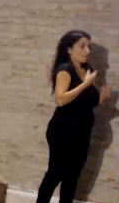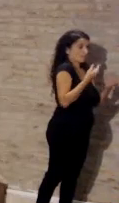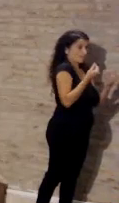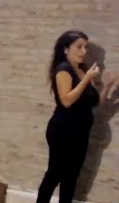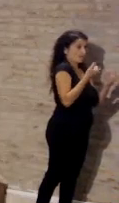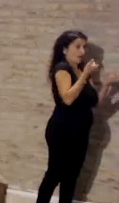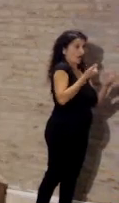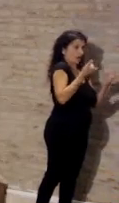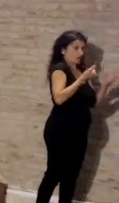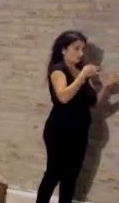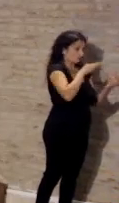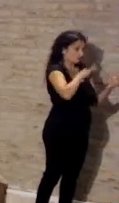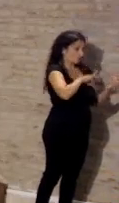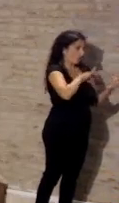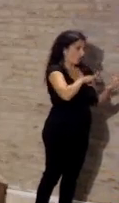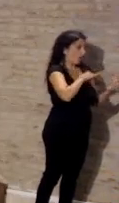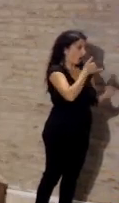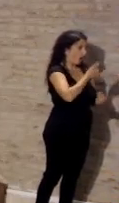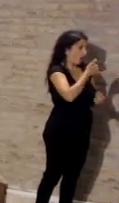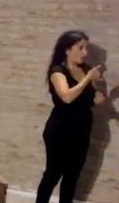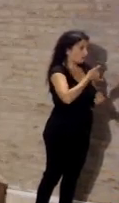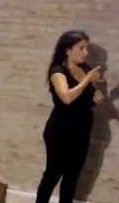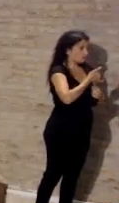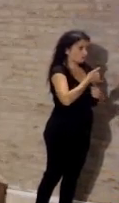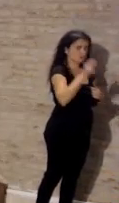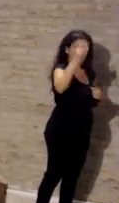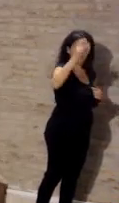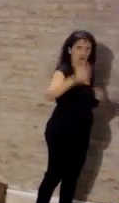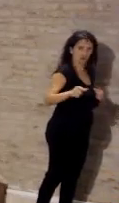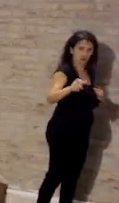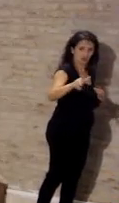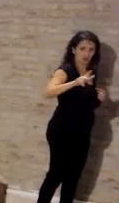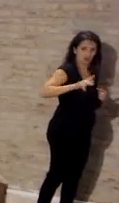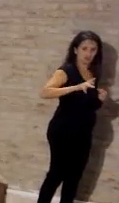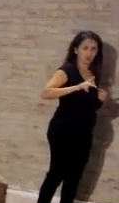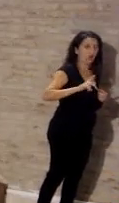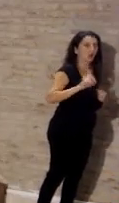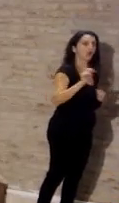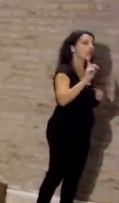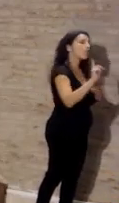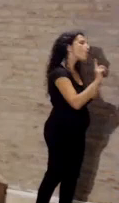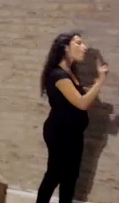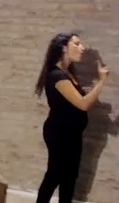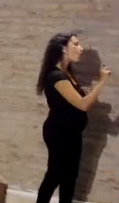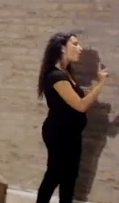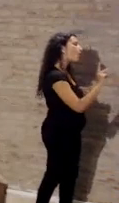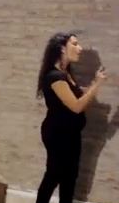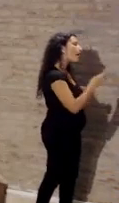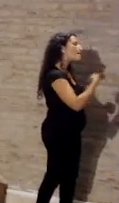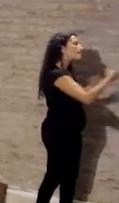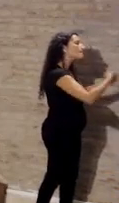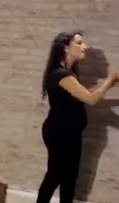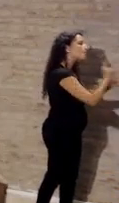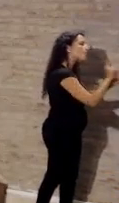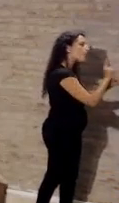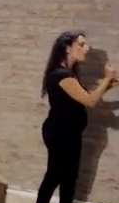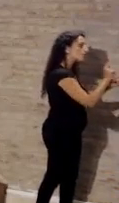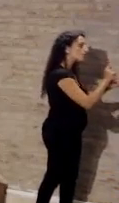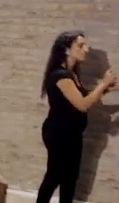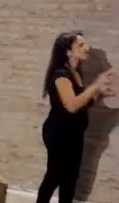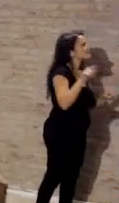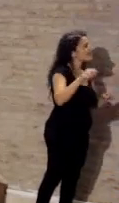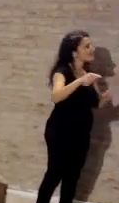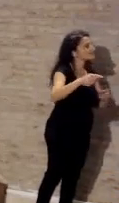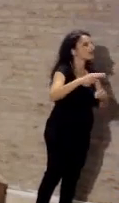plata nadie tiene que decirnos no la podes gastar o nos puede aconsejar Che capaz que esto no no lo